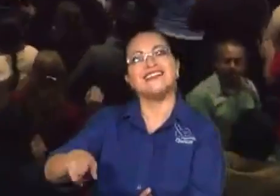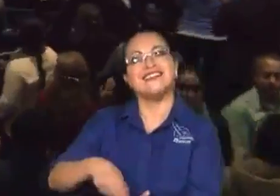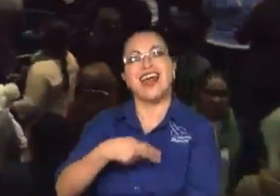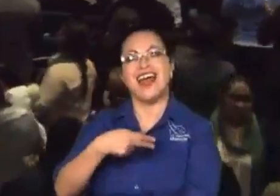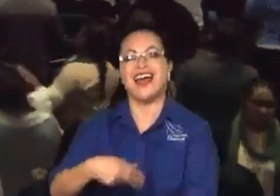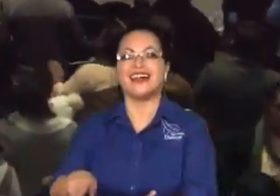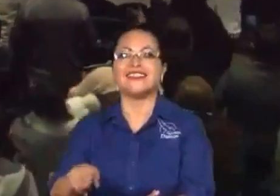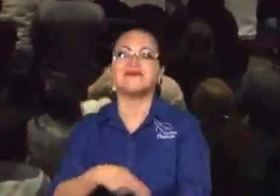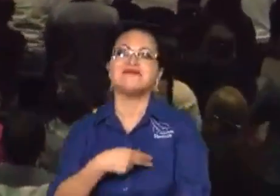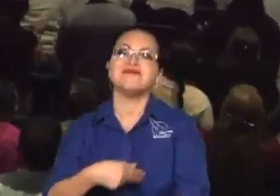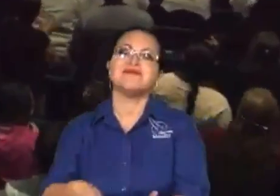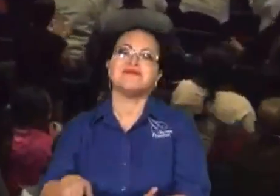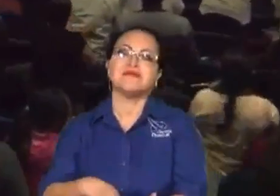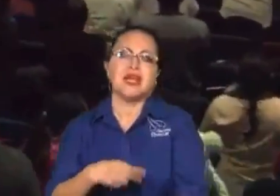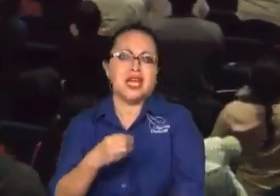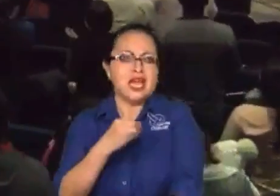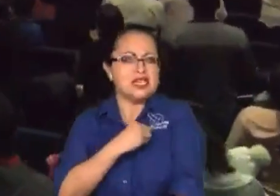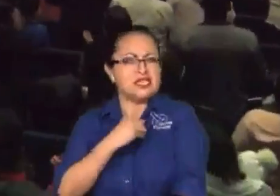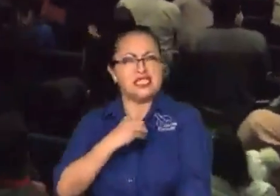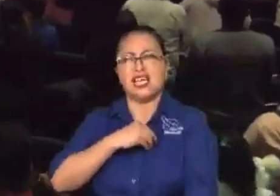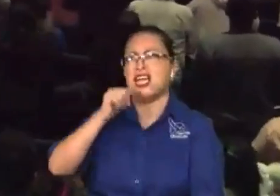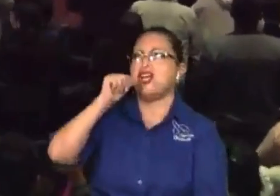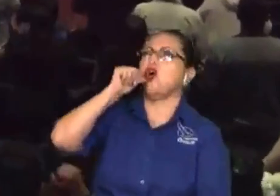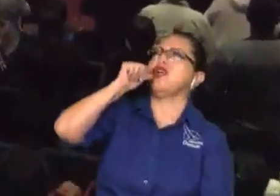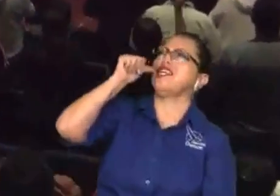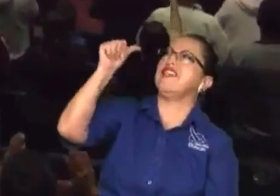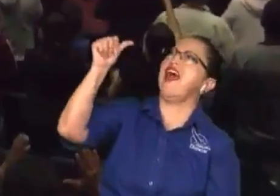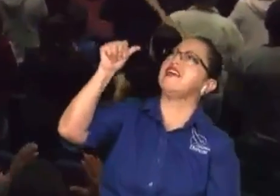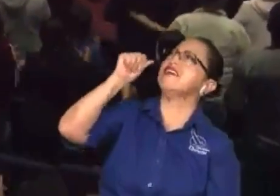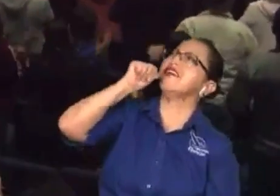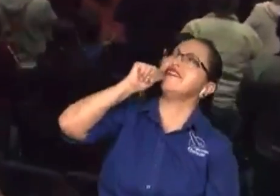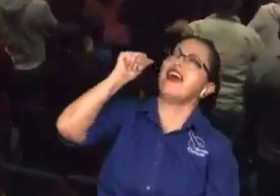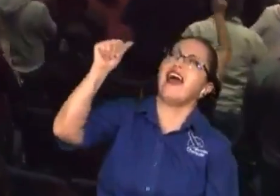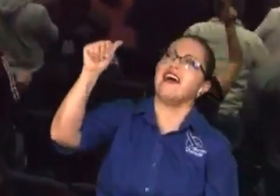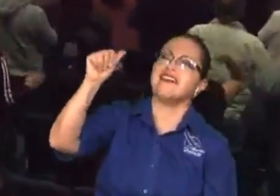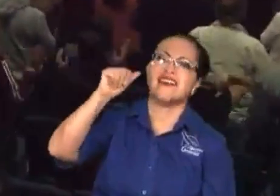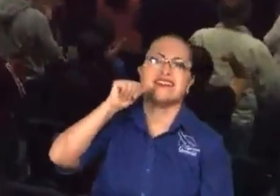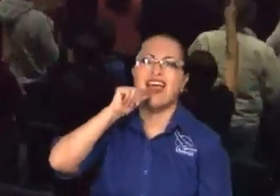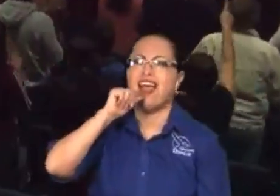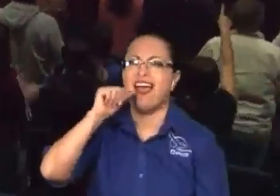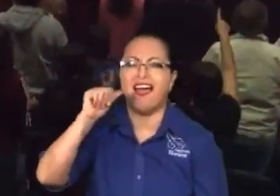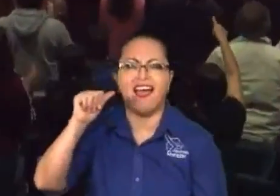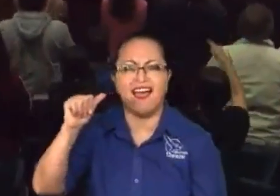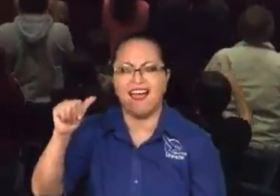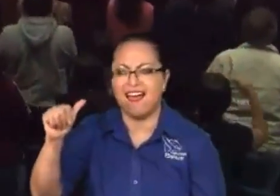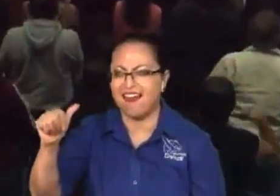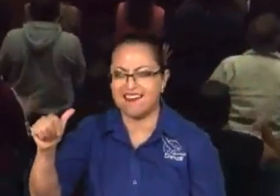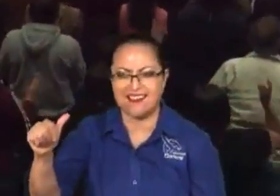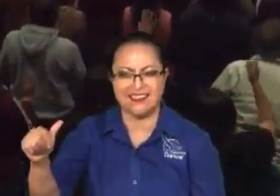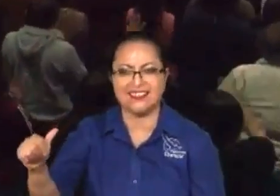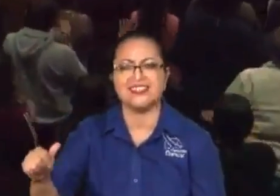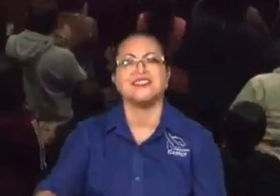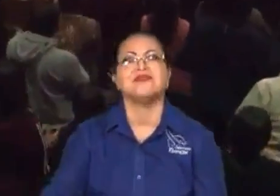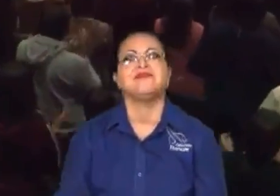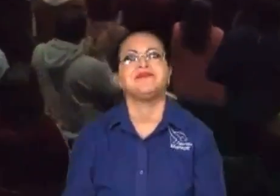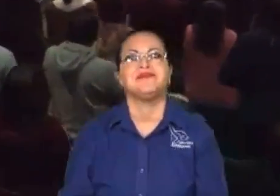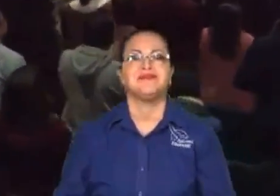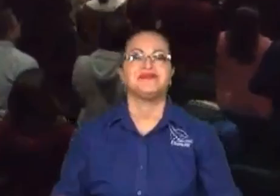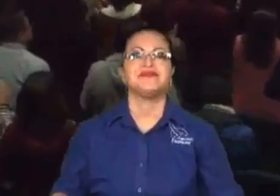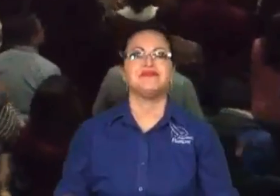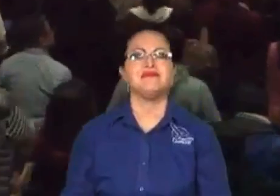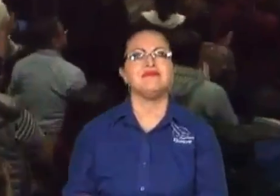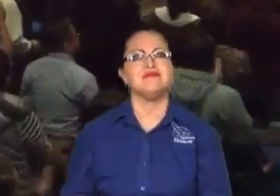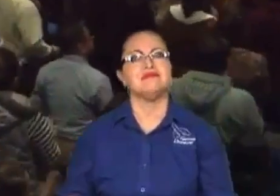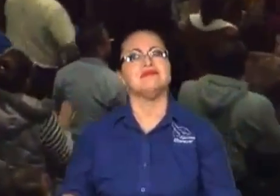danzar, danzar. Quiero gritar. Quiero gritar, gritar, gritar, gritar.